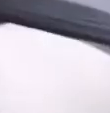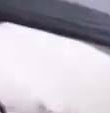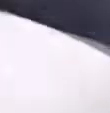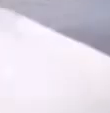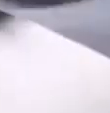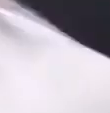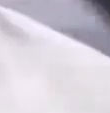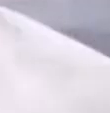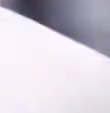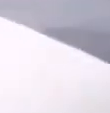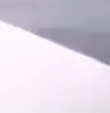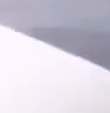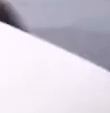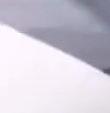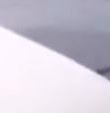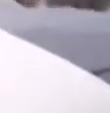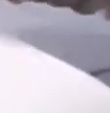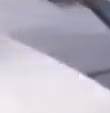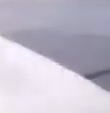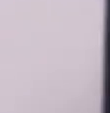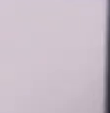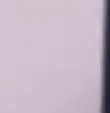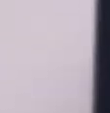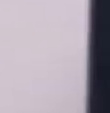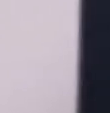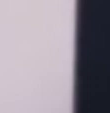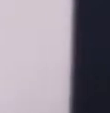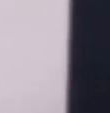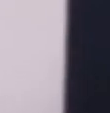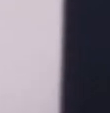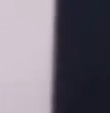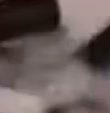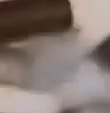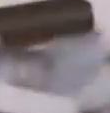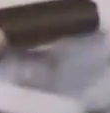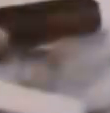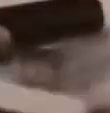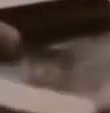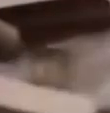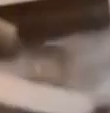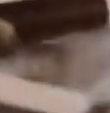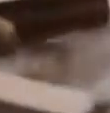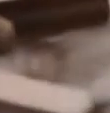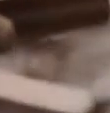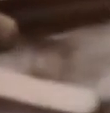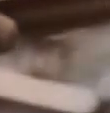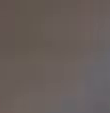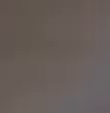Thank you.